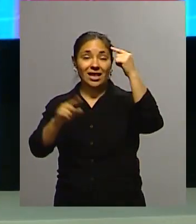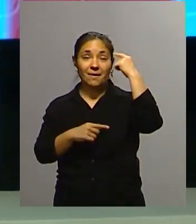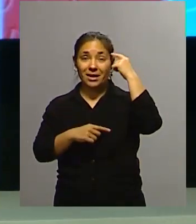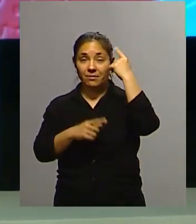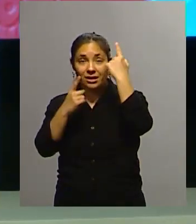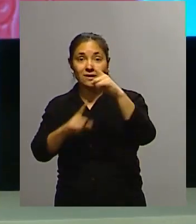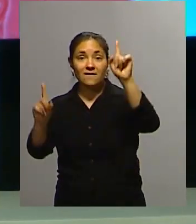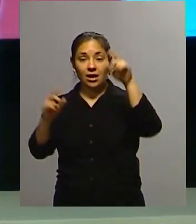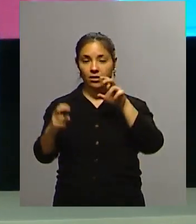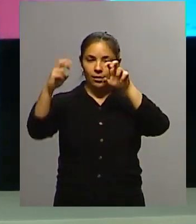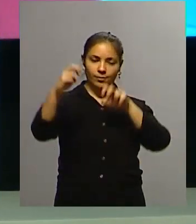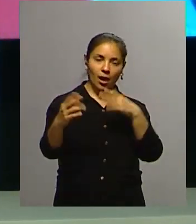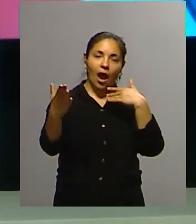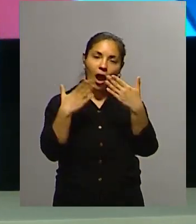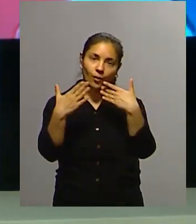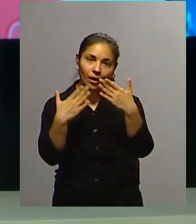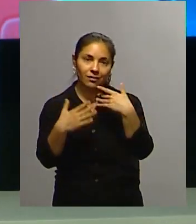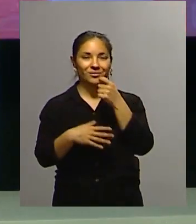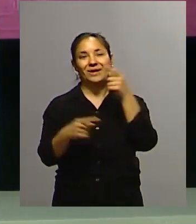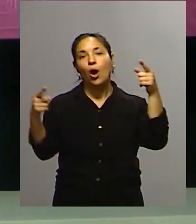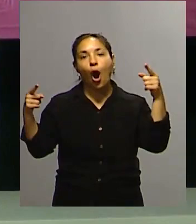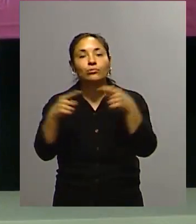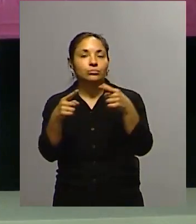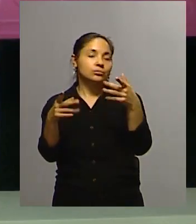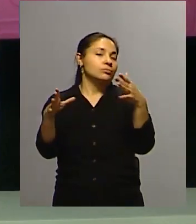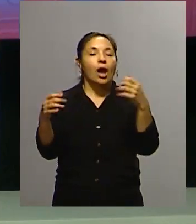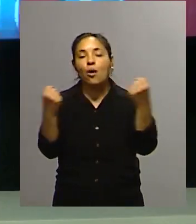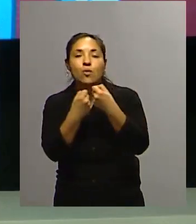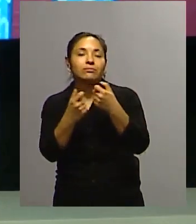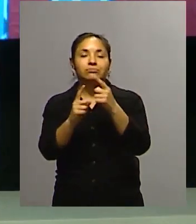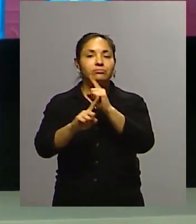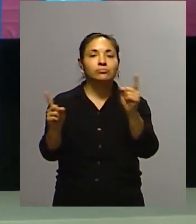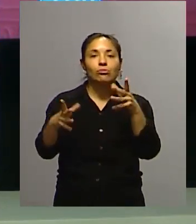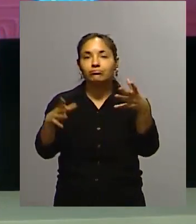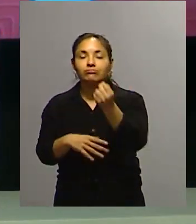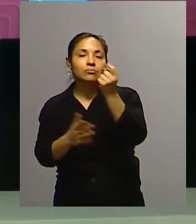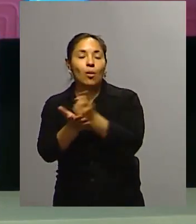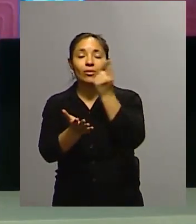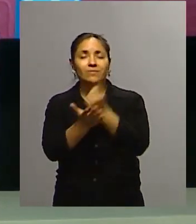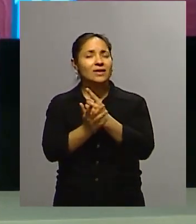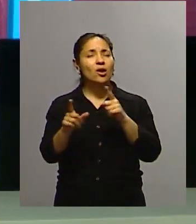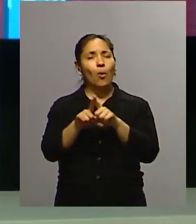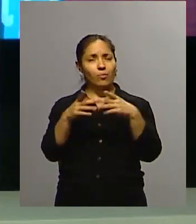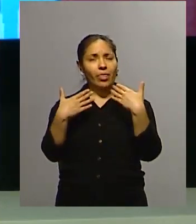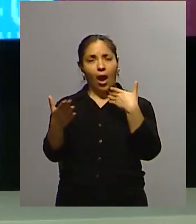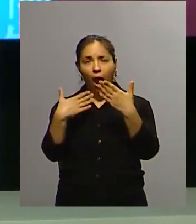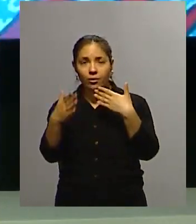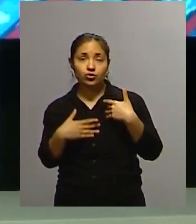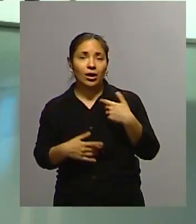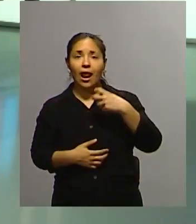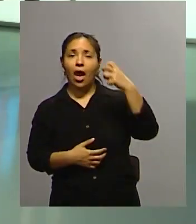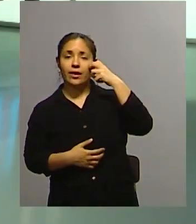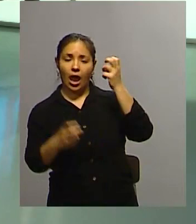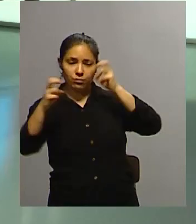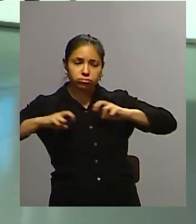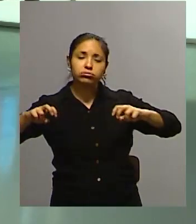no llegues al mismo punto, pero tener la posibilidad de sentarte con alguien distinto. Yo me siento con gente de radicalismo y